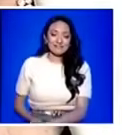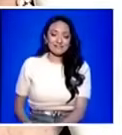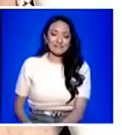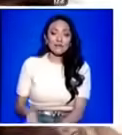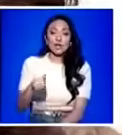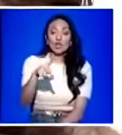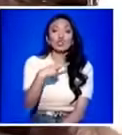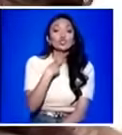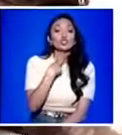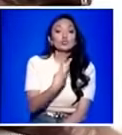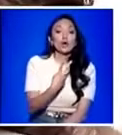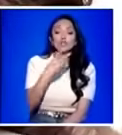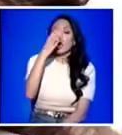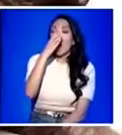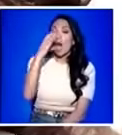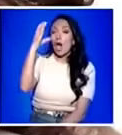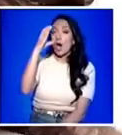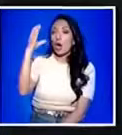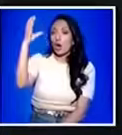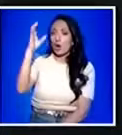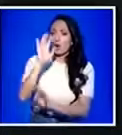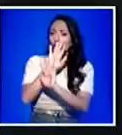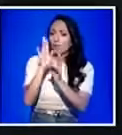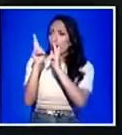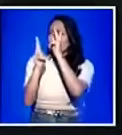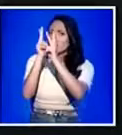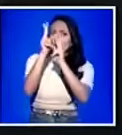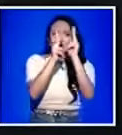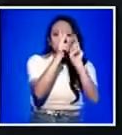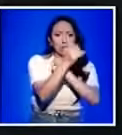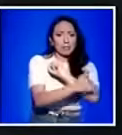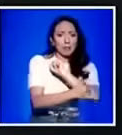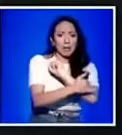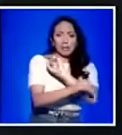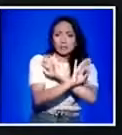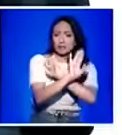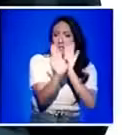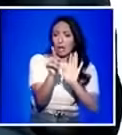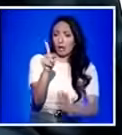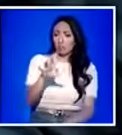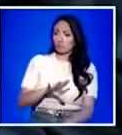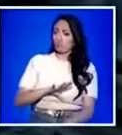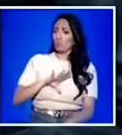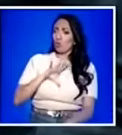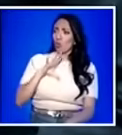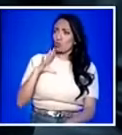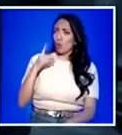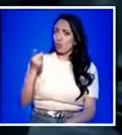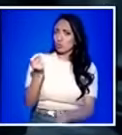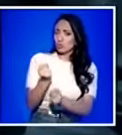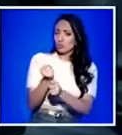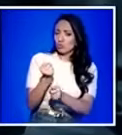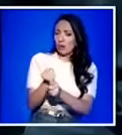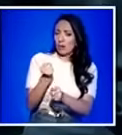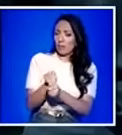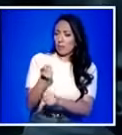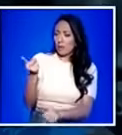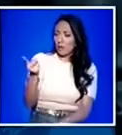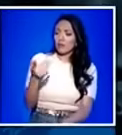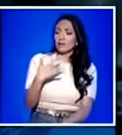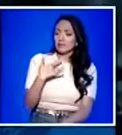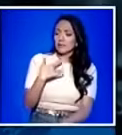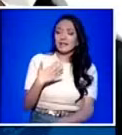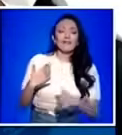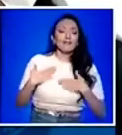Juntan sus voces en el coro que ha recorrido el país y hasta ha cruzado fronteras. Son orgullosos de lo que hacen y eso los hace vitales